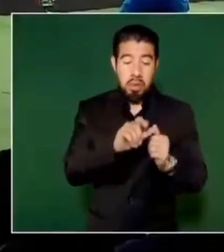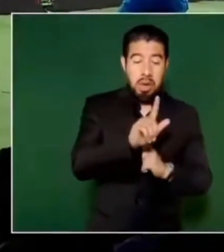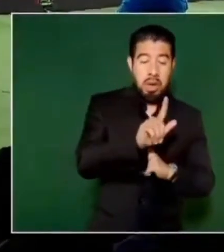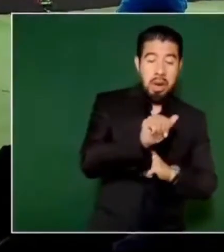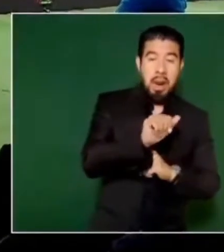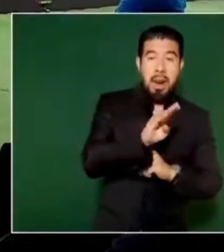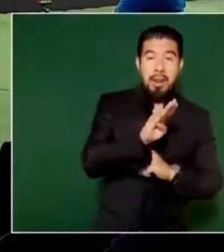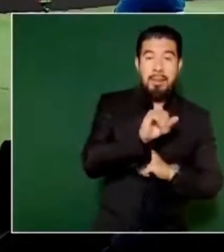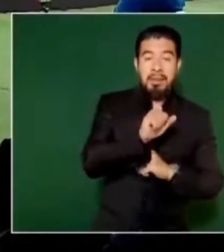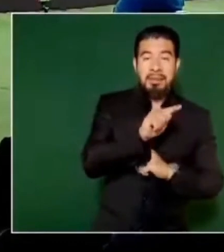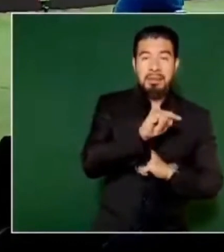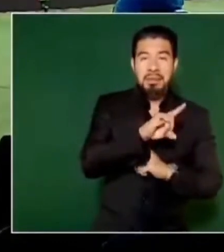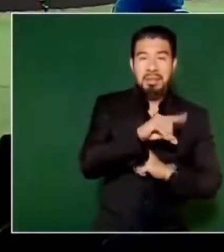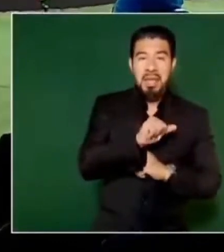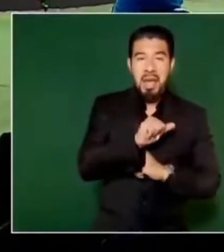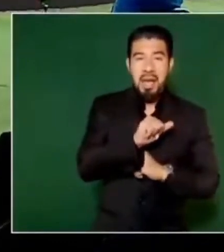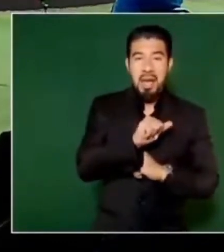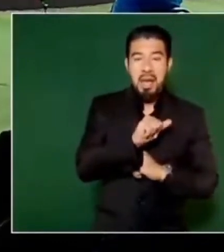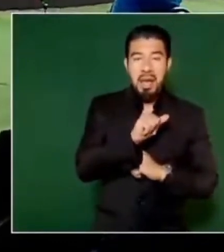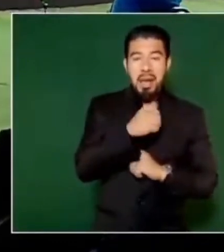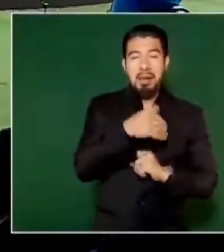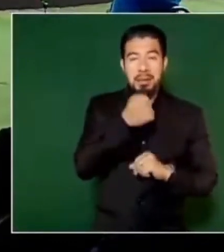de Gobernación